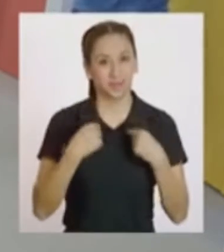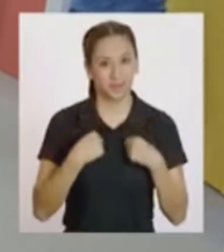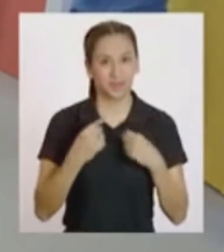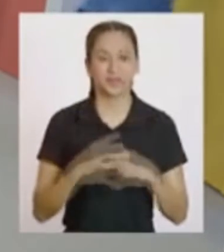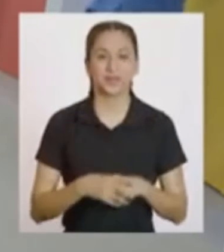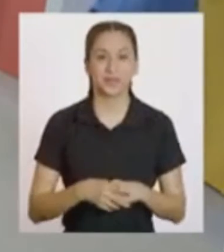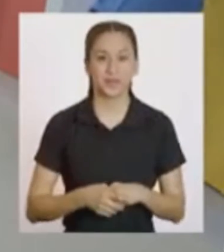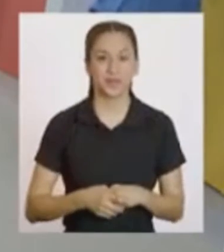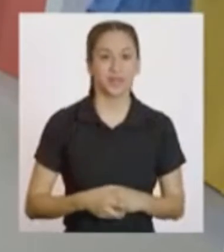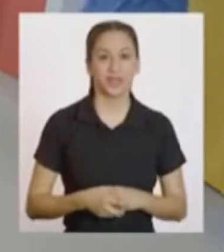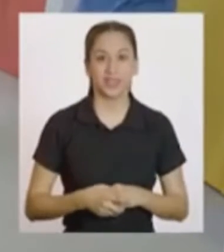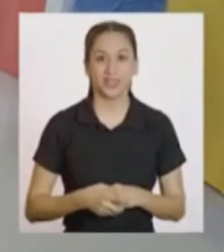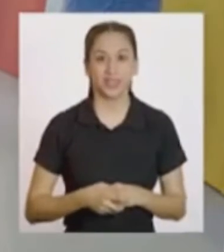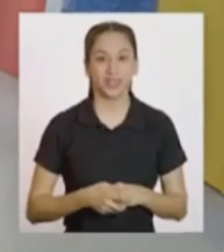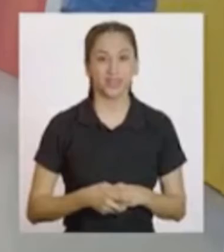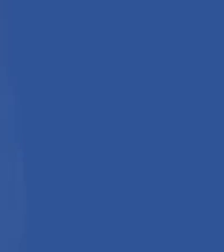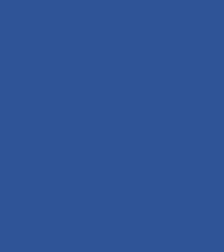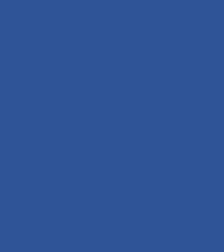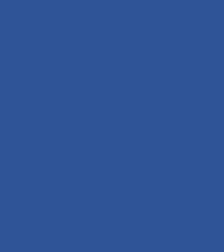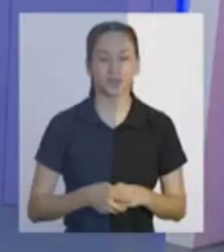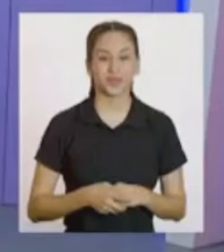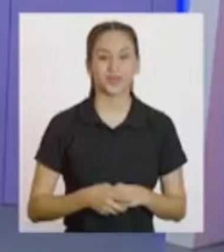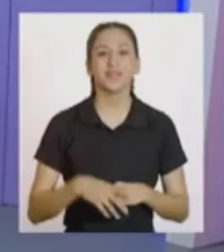y conmigo.